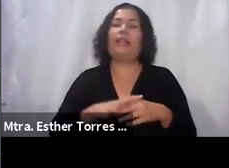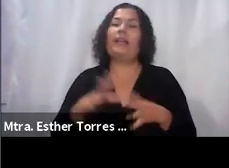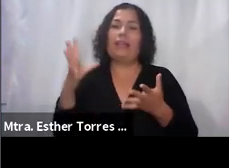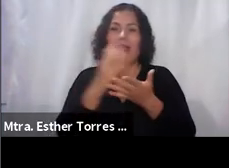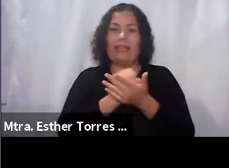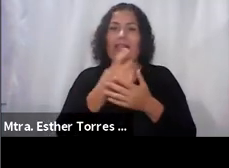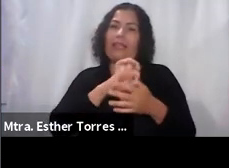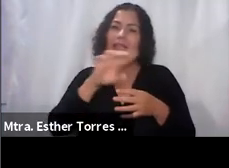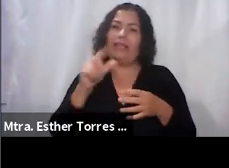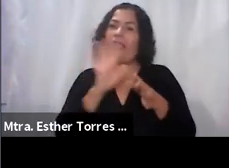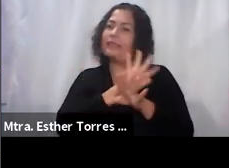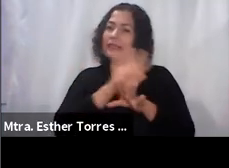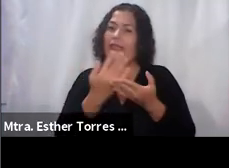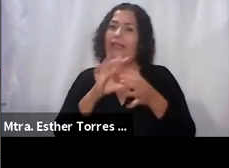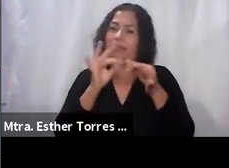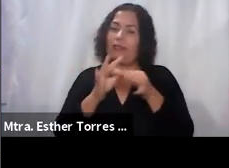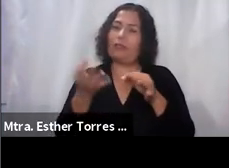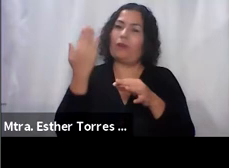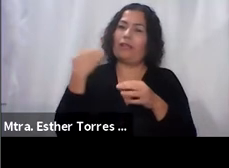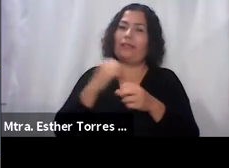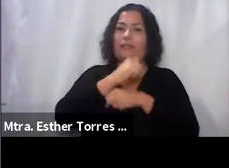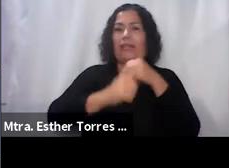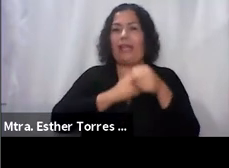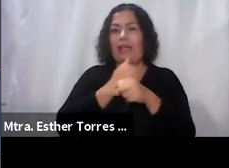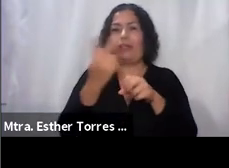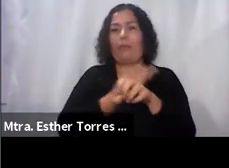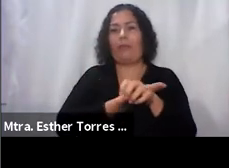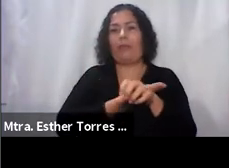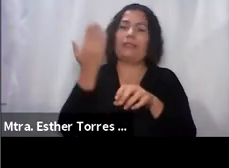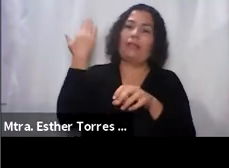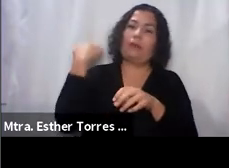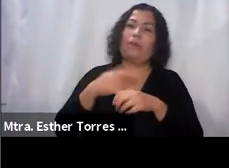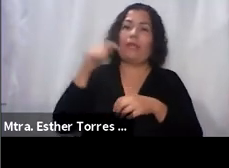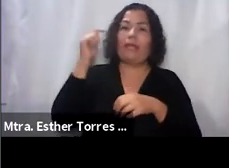pasado, ¿no? Pues estuvimos dando cursos, talleres